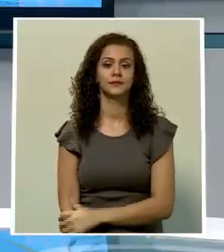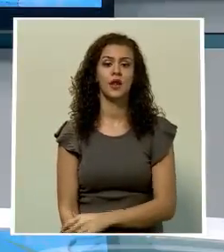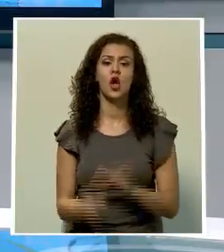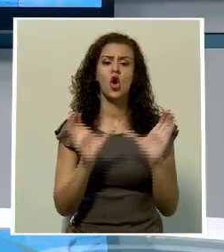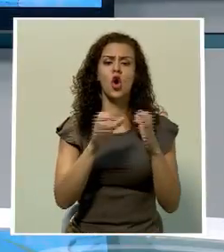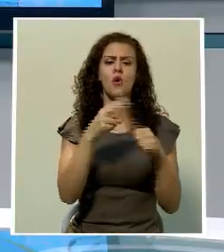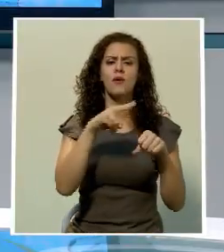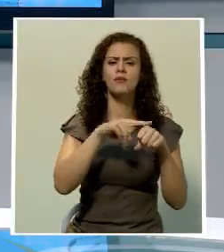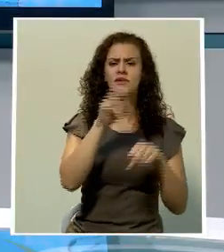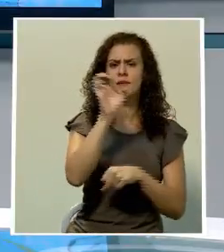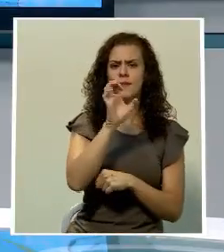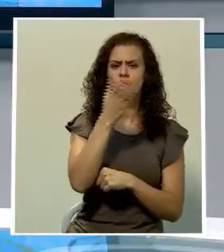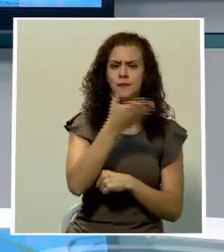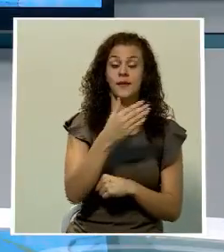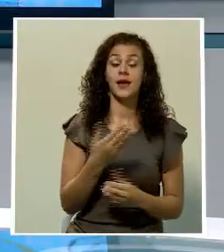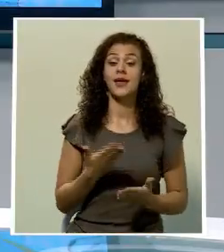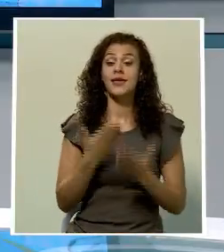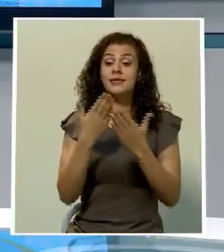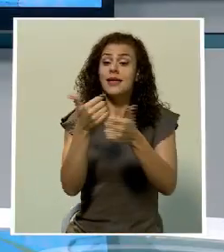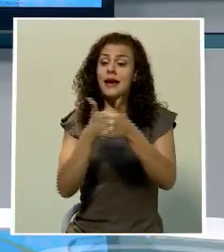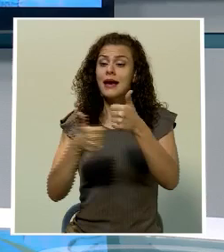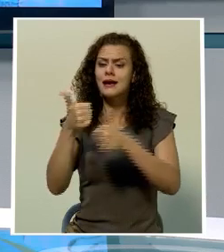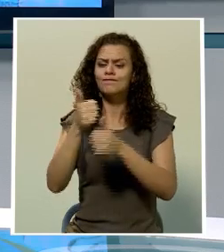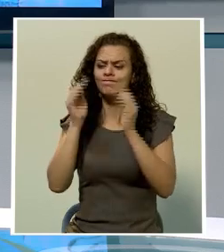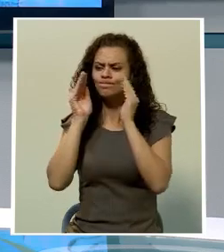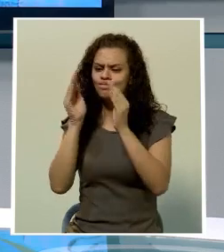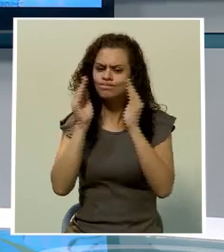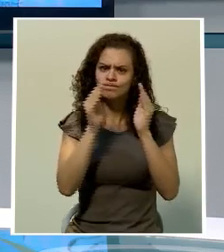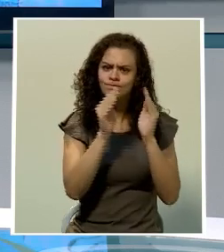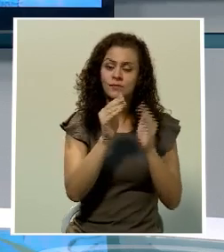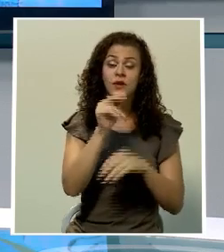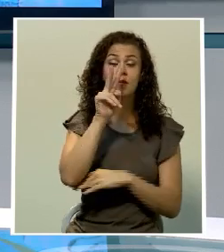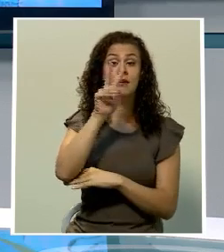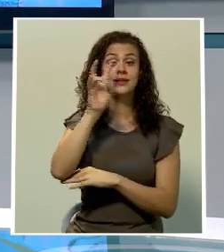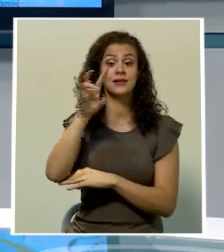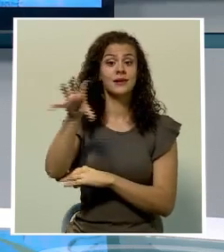La Comisión Nacional de Emergencias dará prioridad de atención